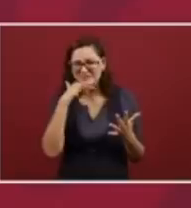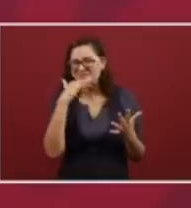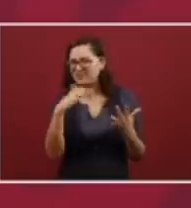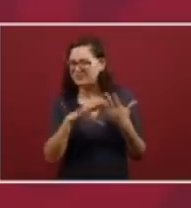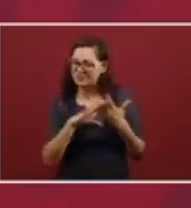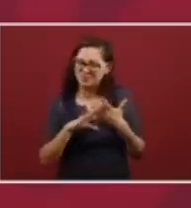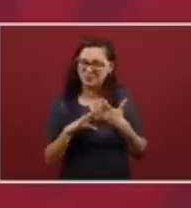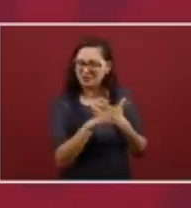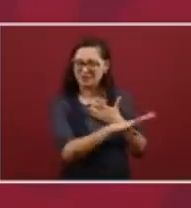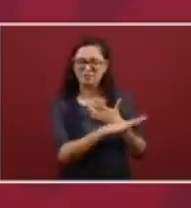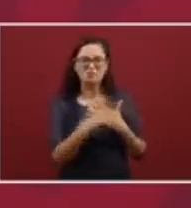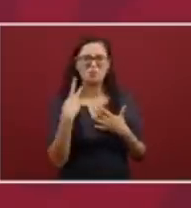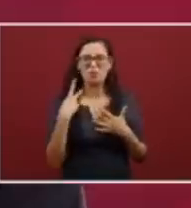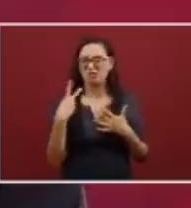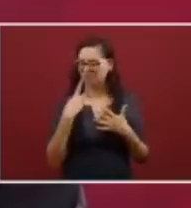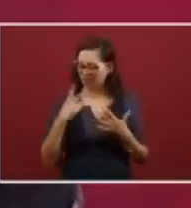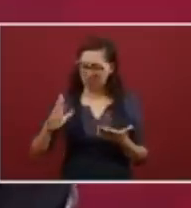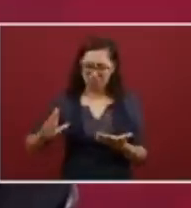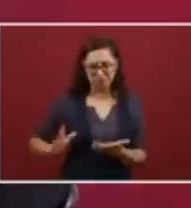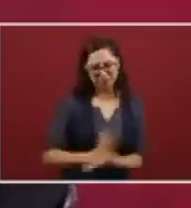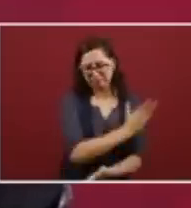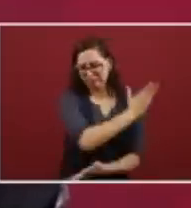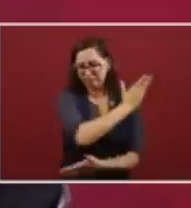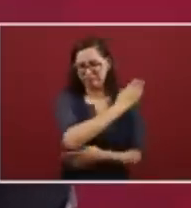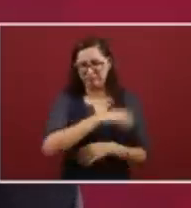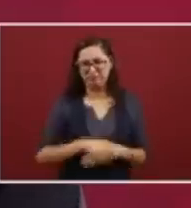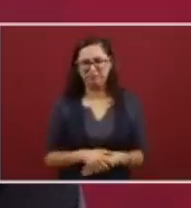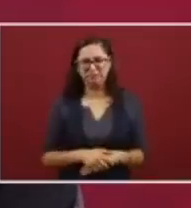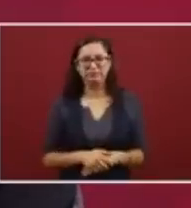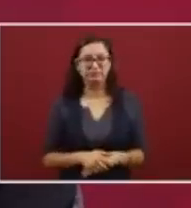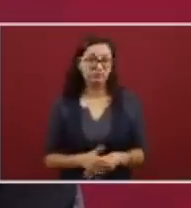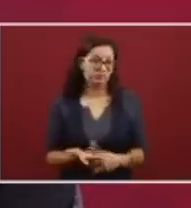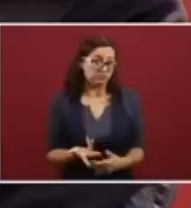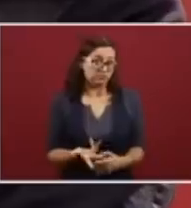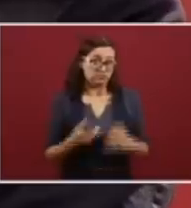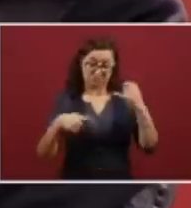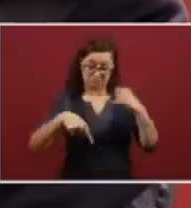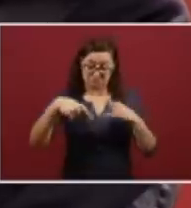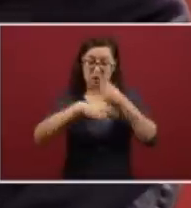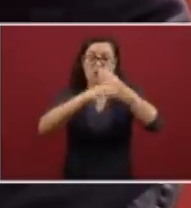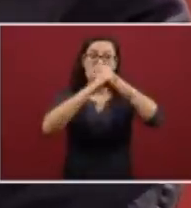entonces se informan a todos